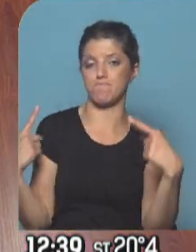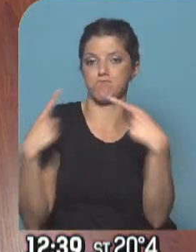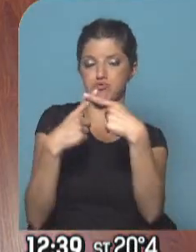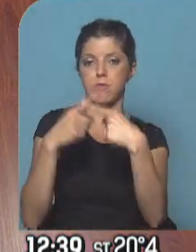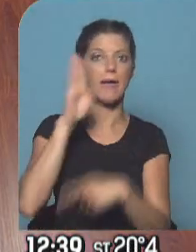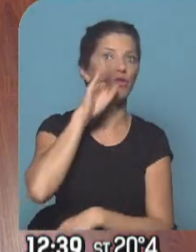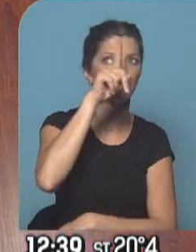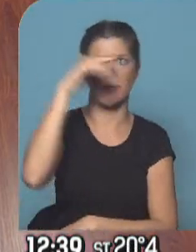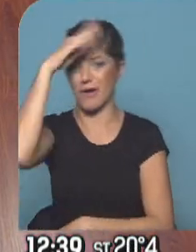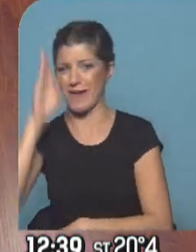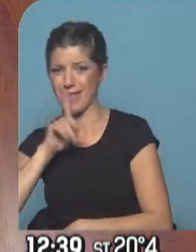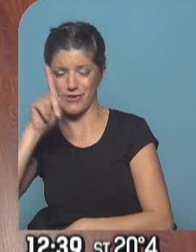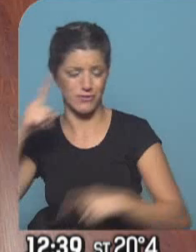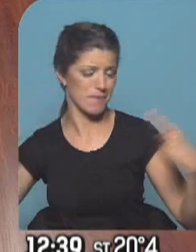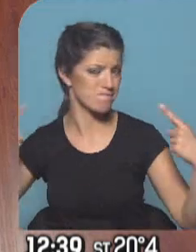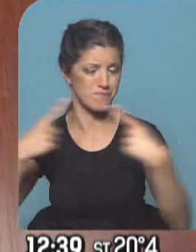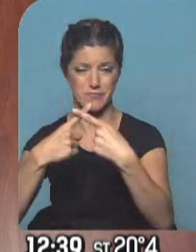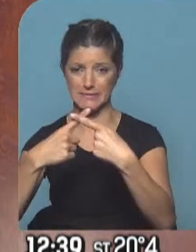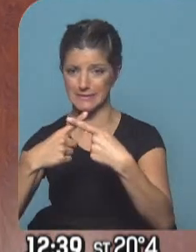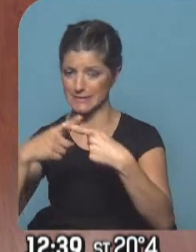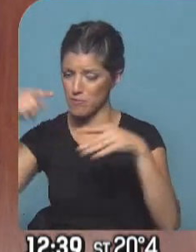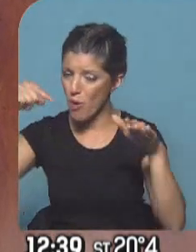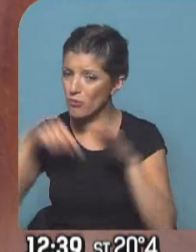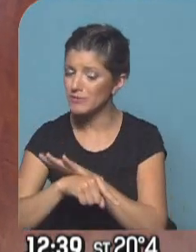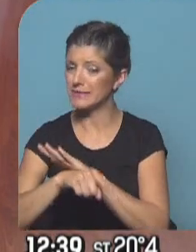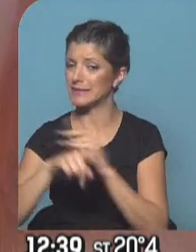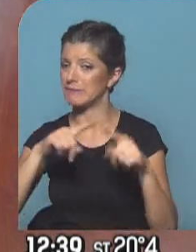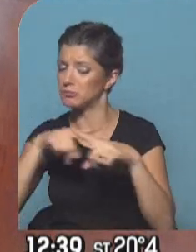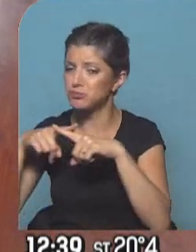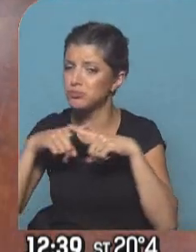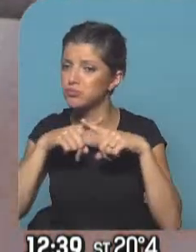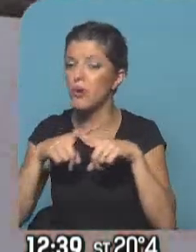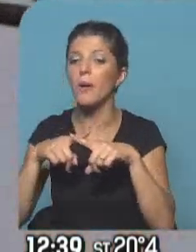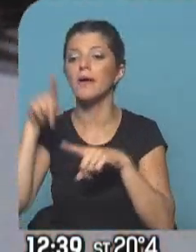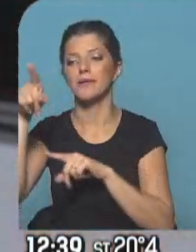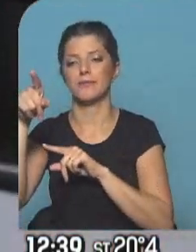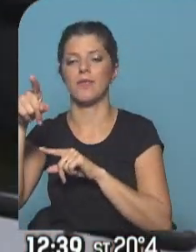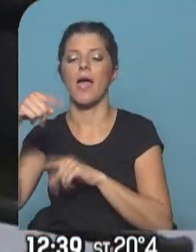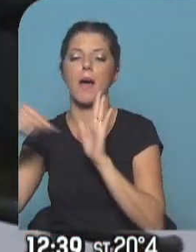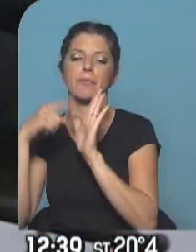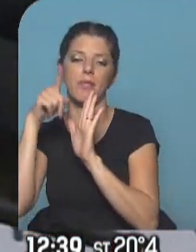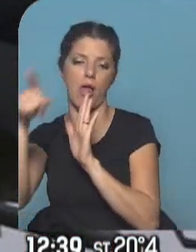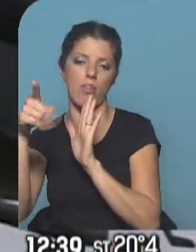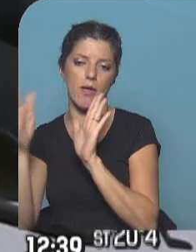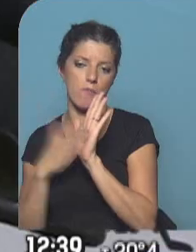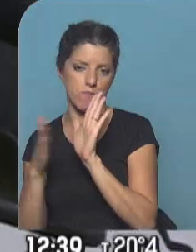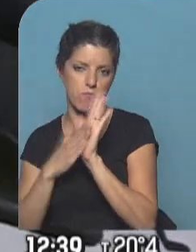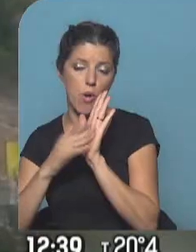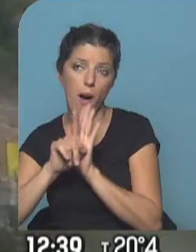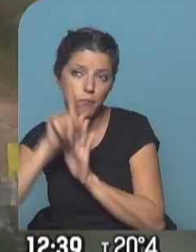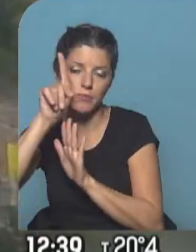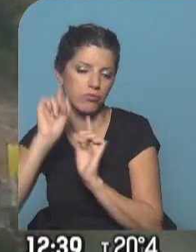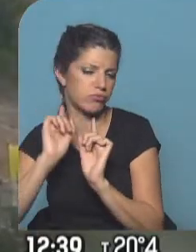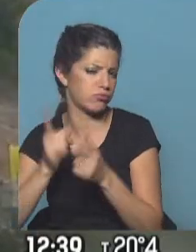Estados Unidos y Corea del Norte va creciendo efectivamente. Las pruebas nucleares de Pyongyang no cesan y lo que tiene que